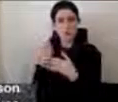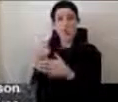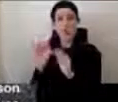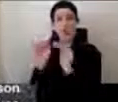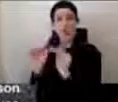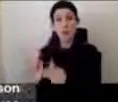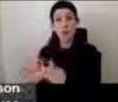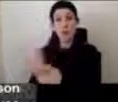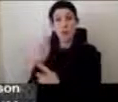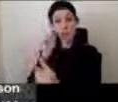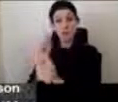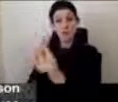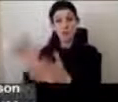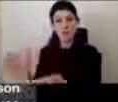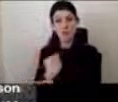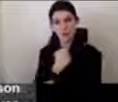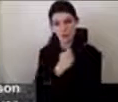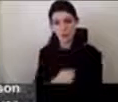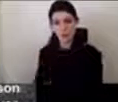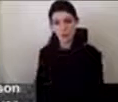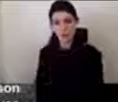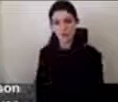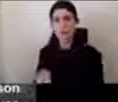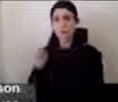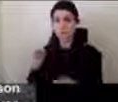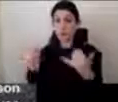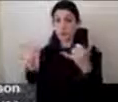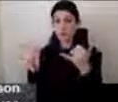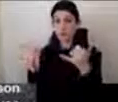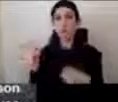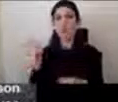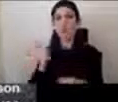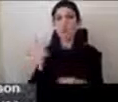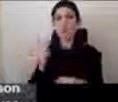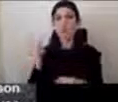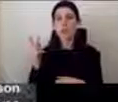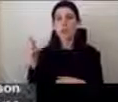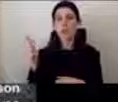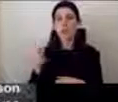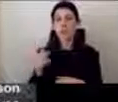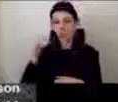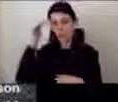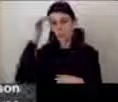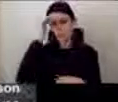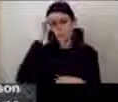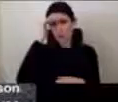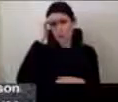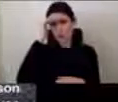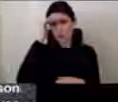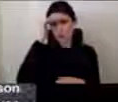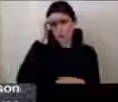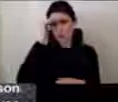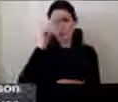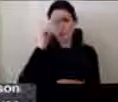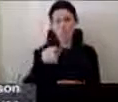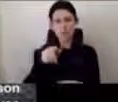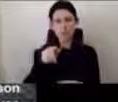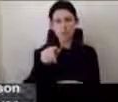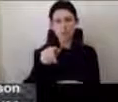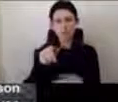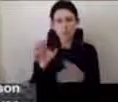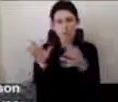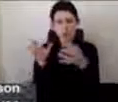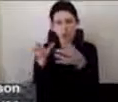objetivos. En este juego se viven valores como la confianza, teniendo una actitud de altas expectativas en el desempeño del